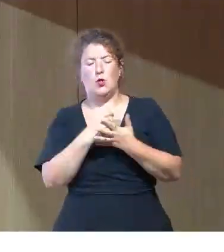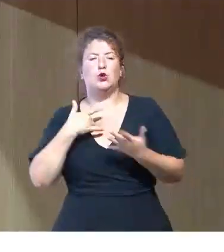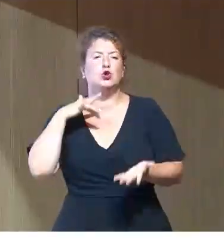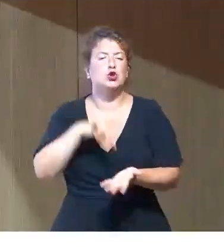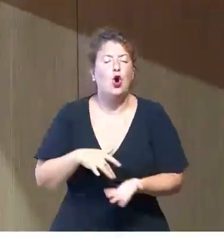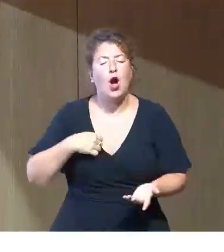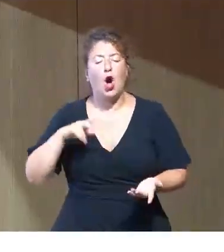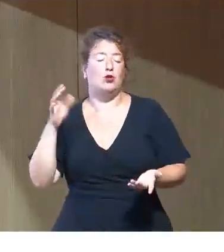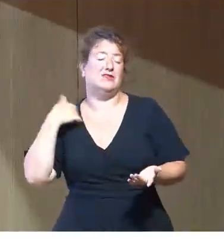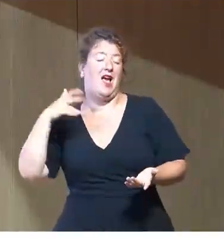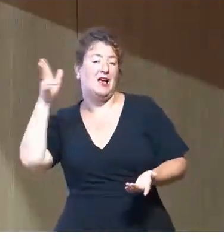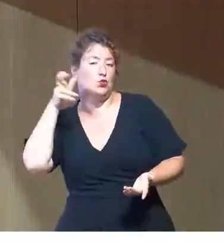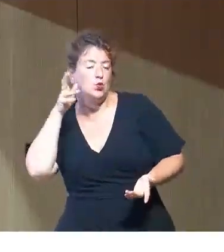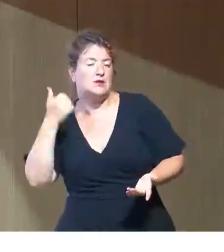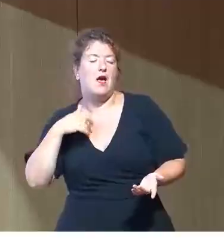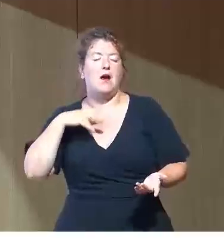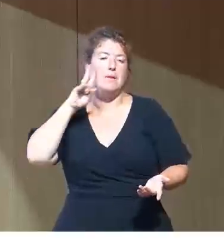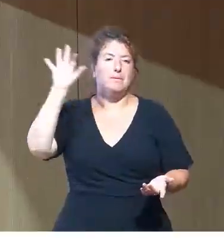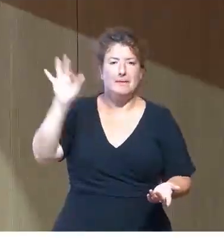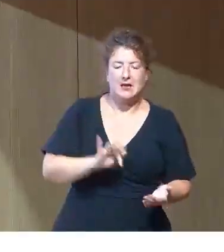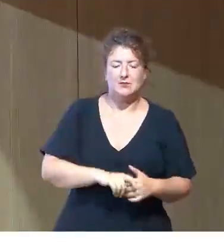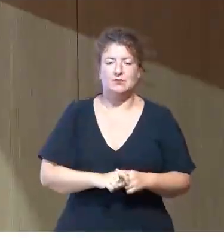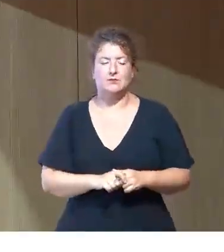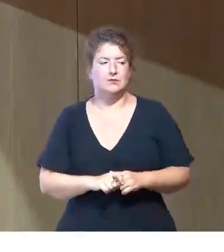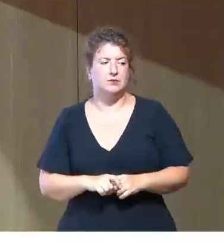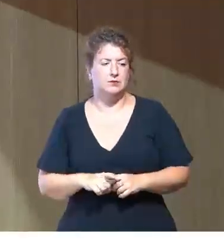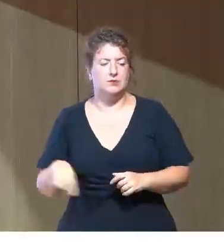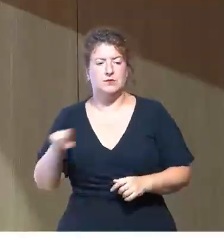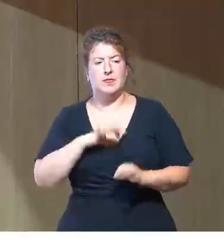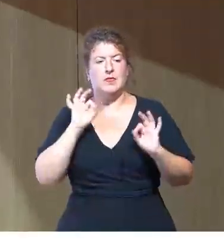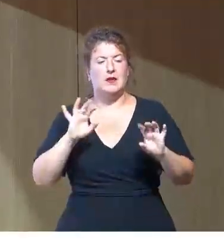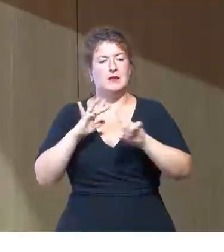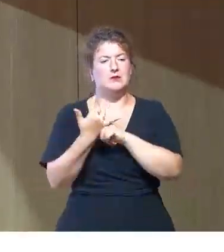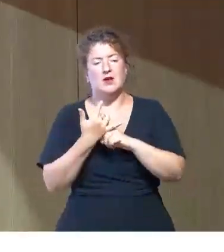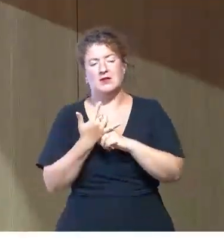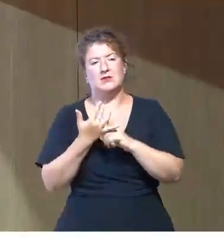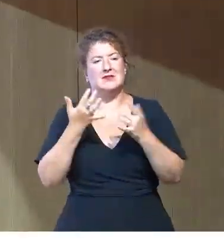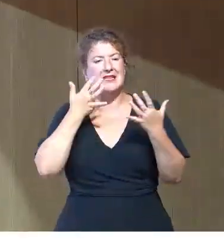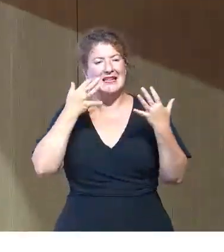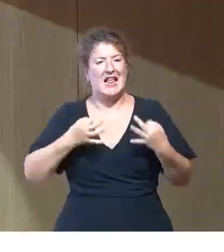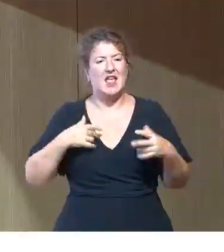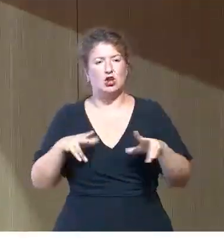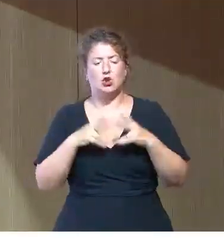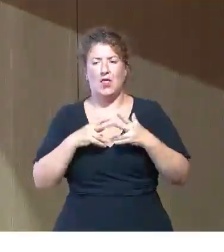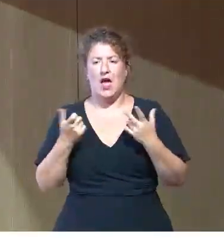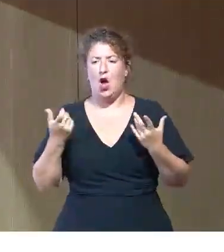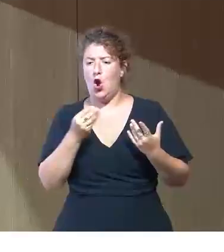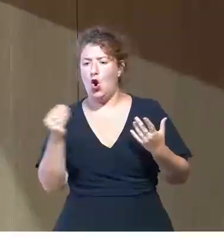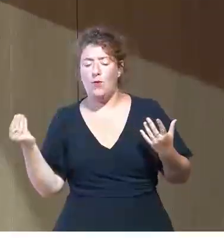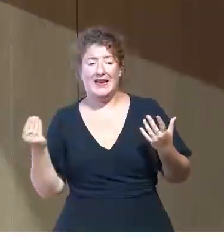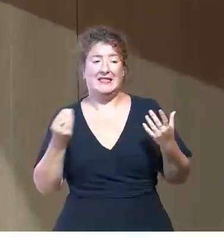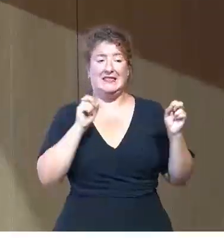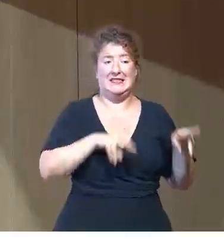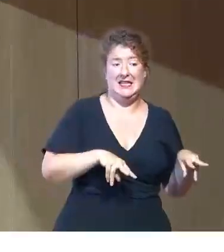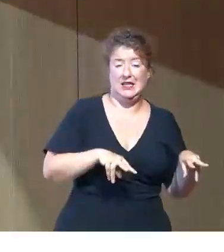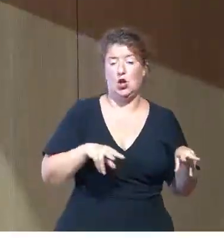que se habrán comentado durante el congreso no bueno primero nos encontramos ante una realidad social muy diferente para los jóvenes sin discapacidad